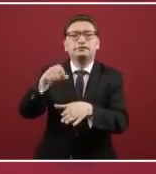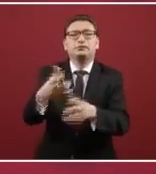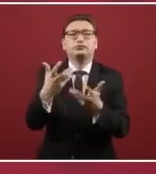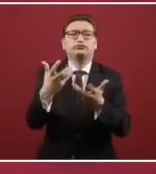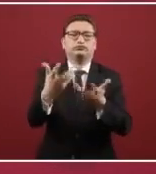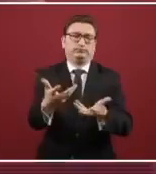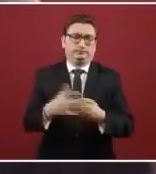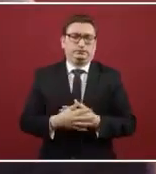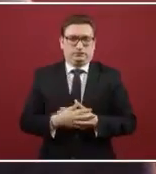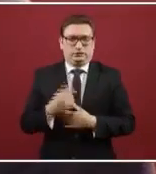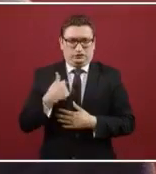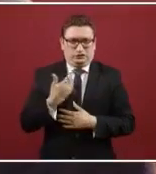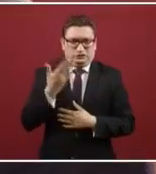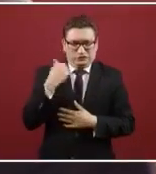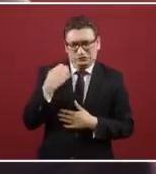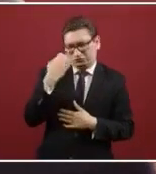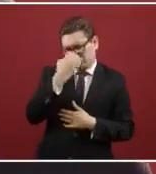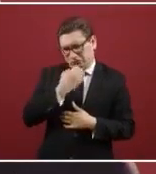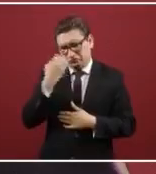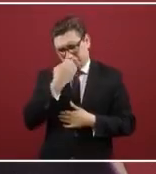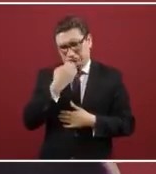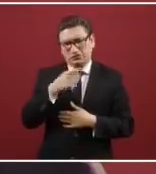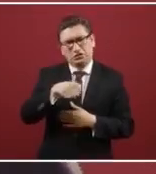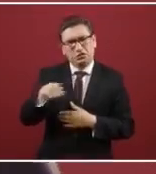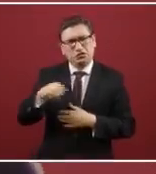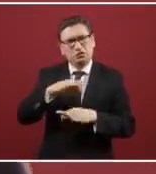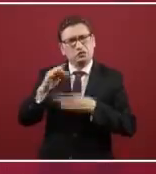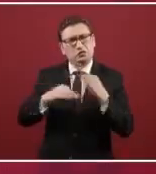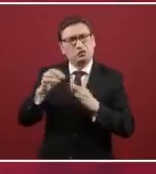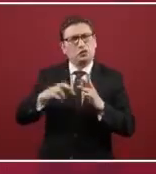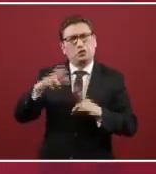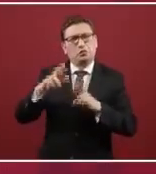viendo y casi todos votaron